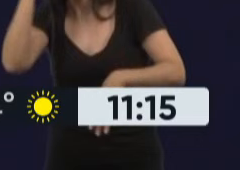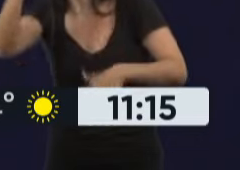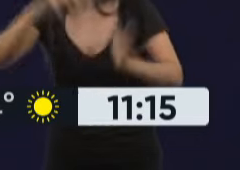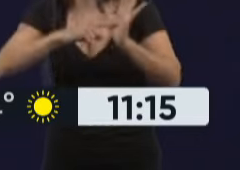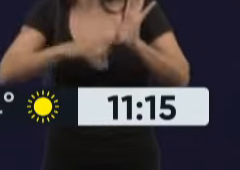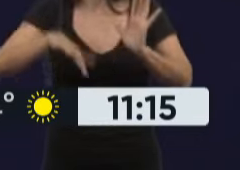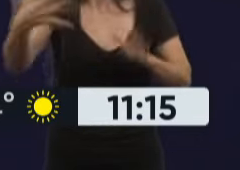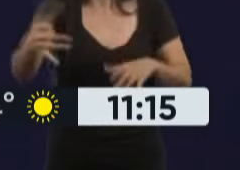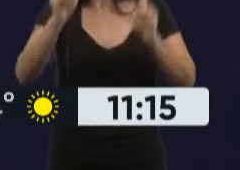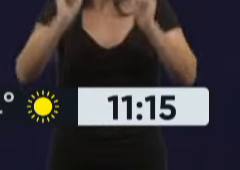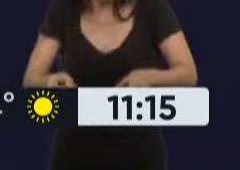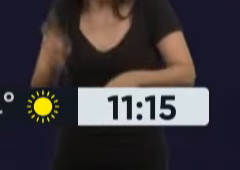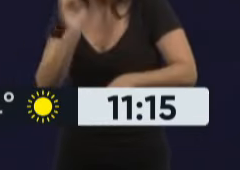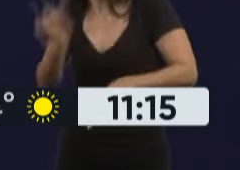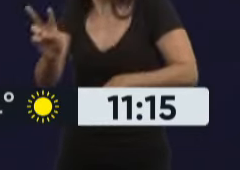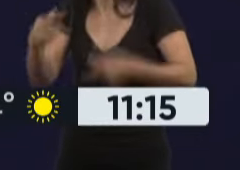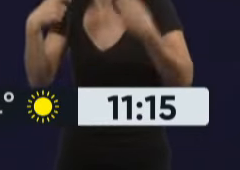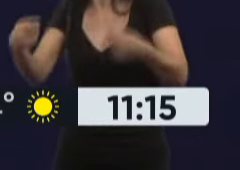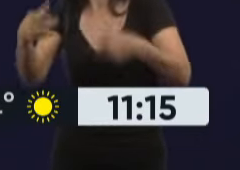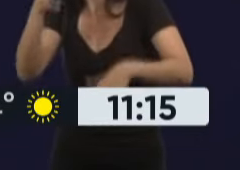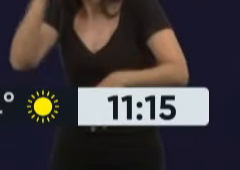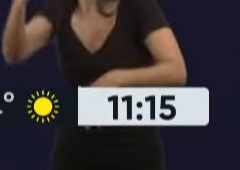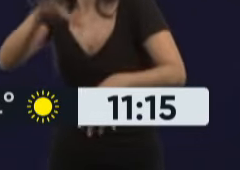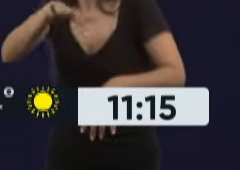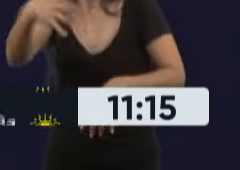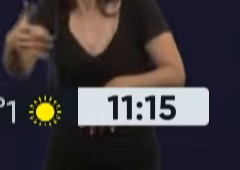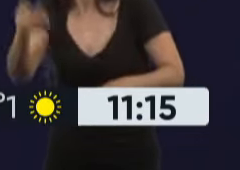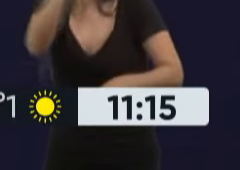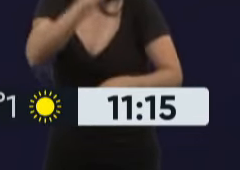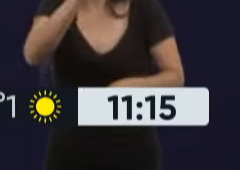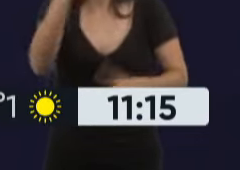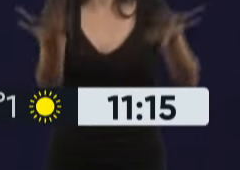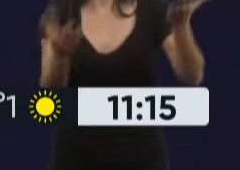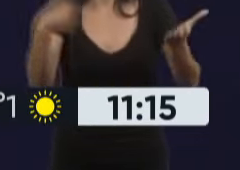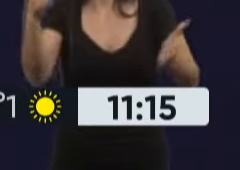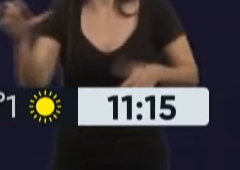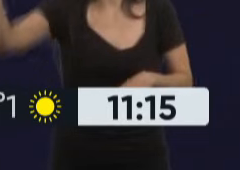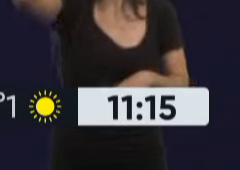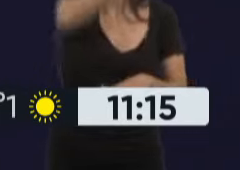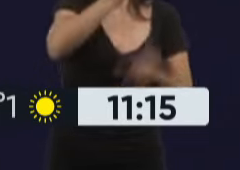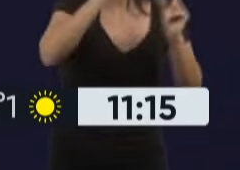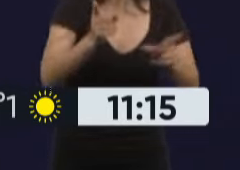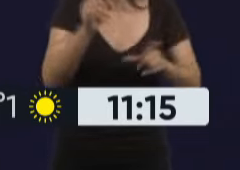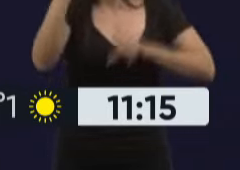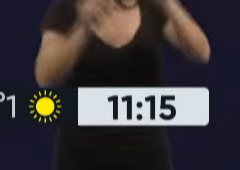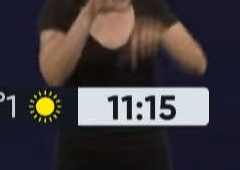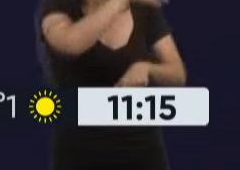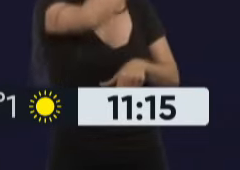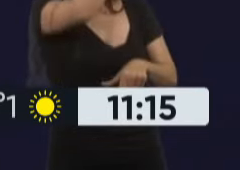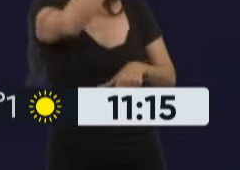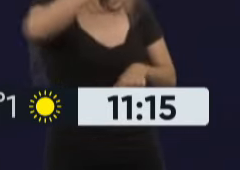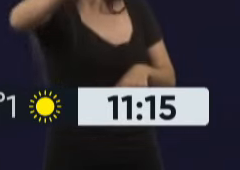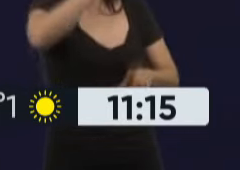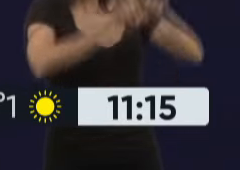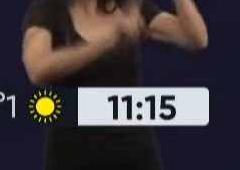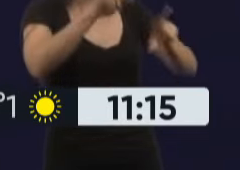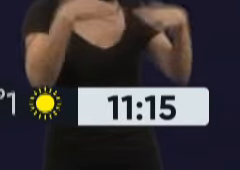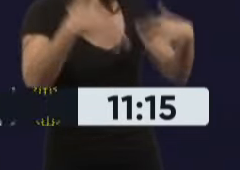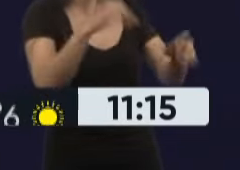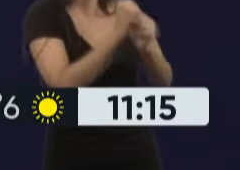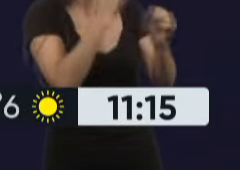nuestra consideración y de seguramente tantas otras provincias como hay otras provincias que por supuesto están haciendo un gran trabajo en materia fiscal Así